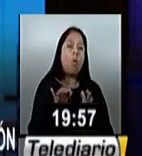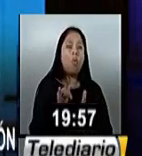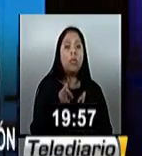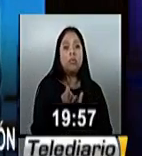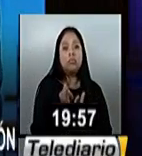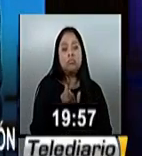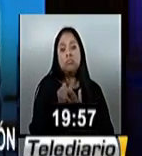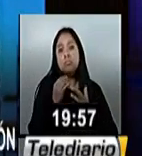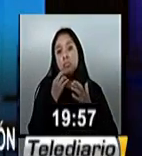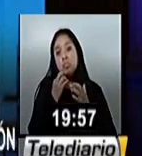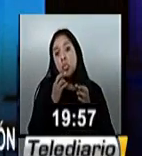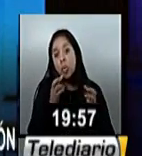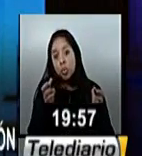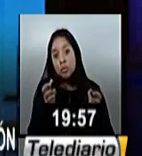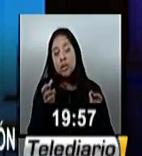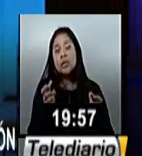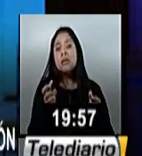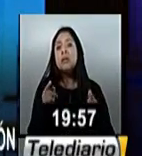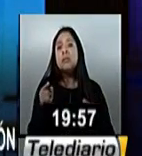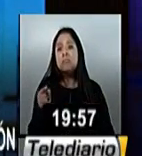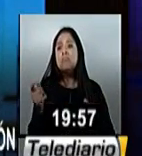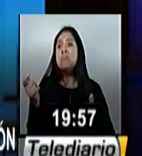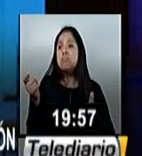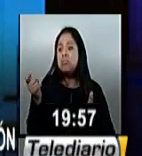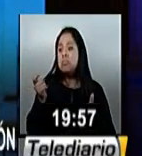con una remuneración